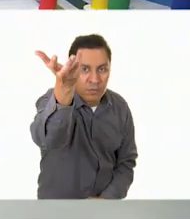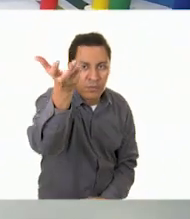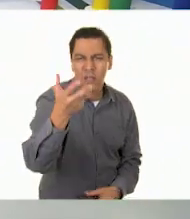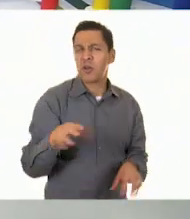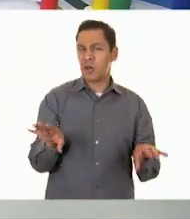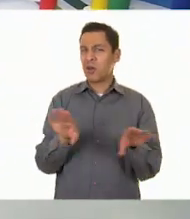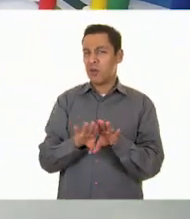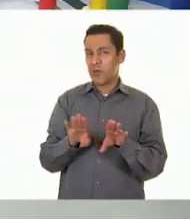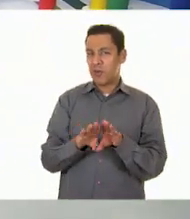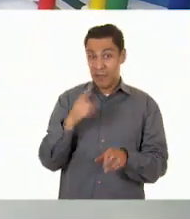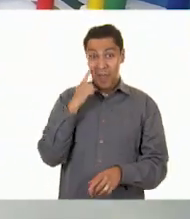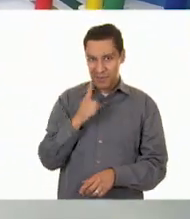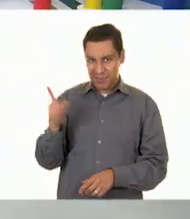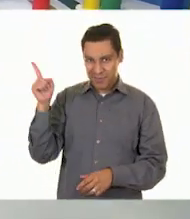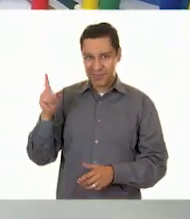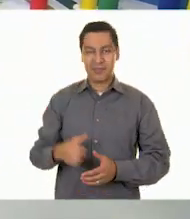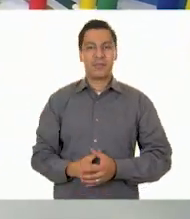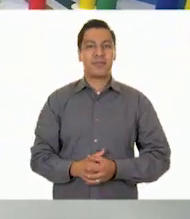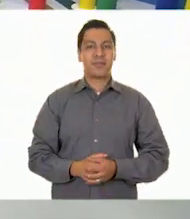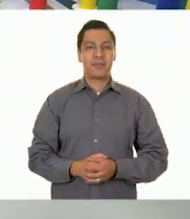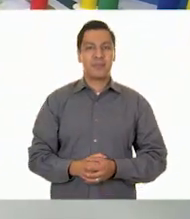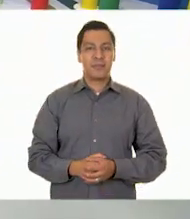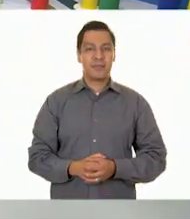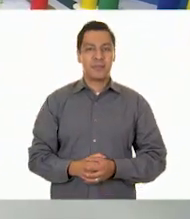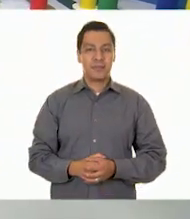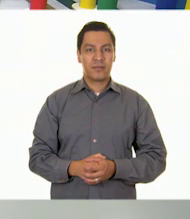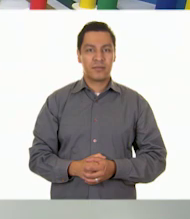la estabilidad va a lanzar